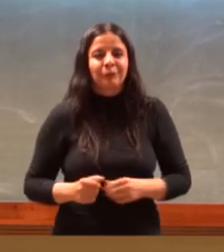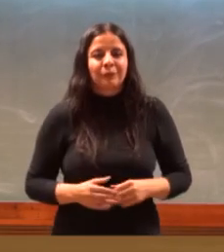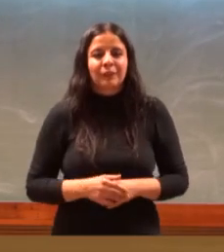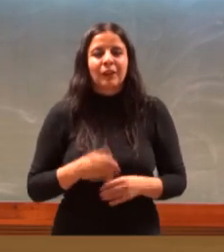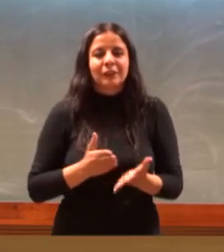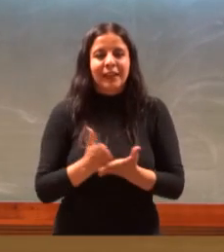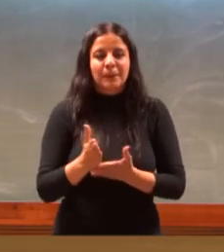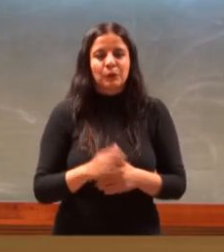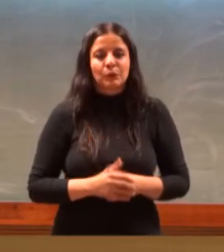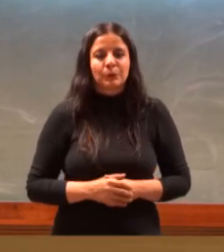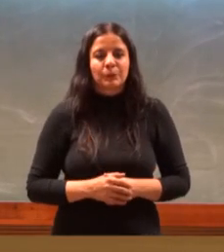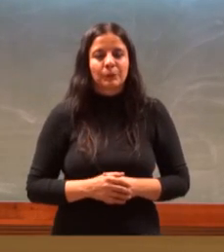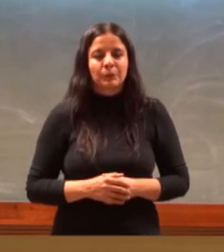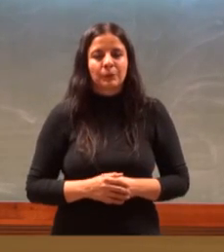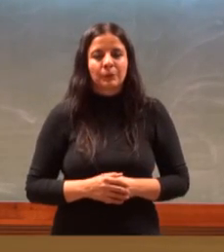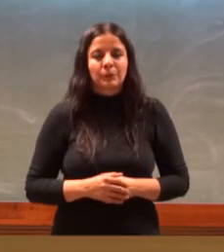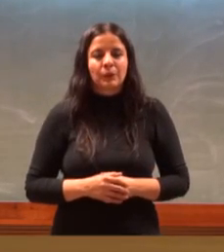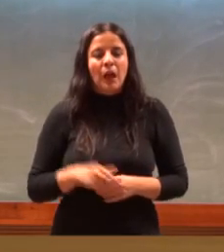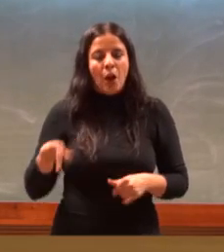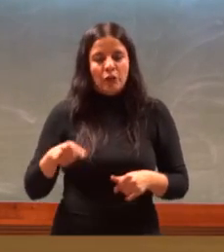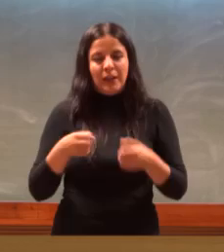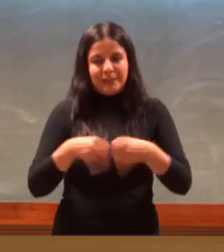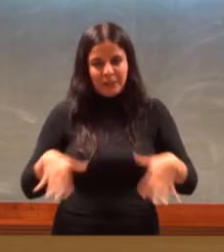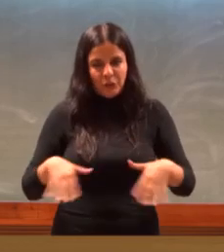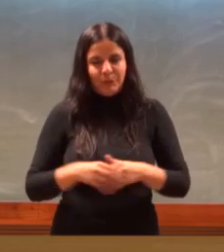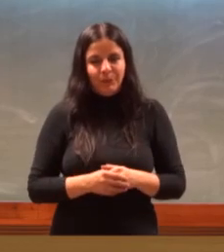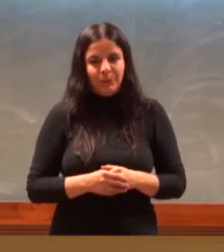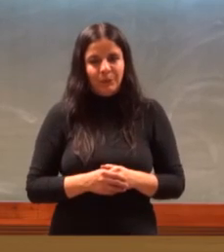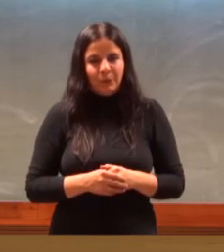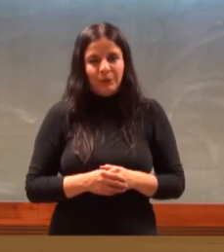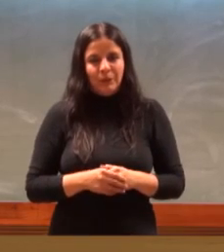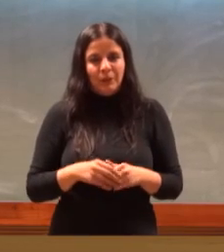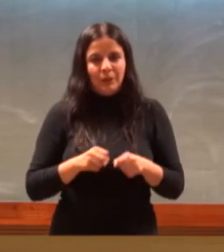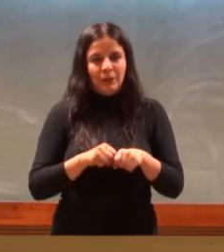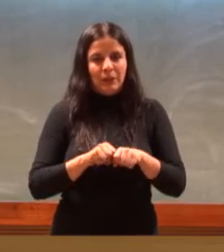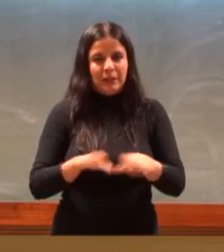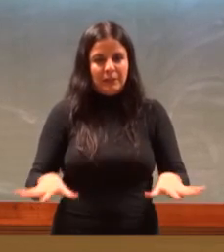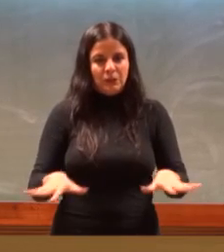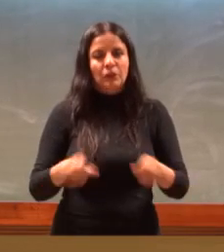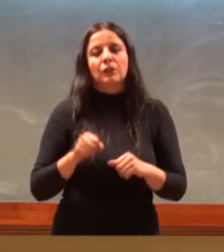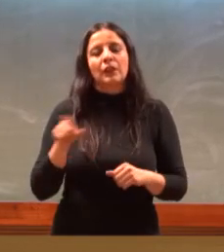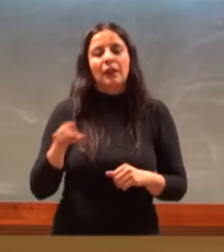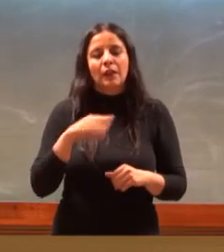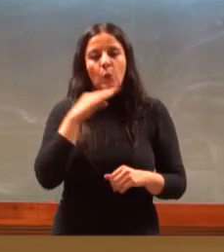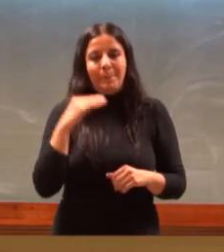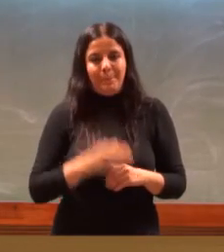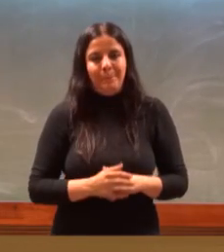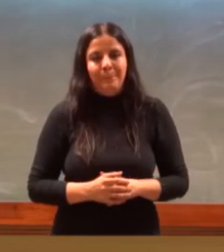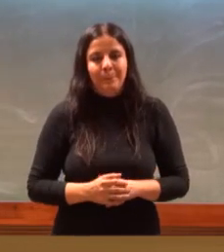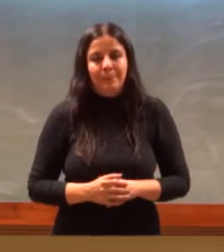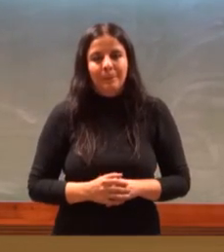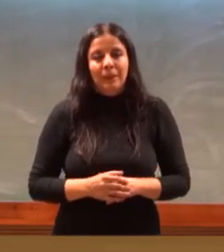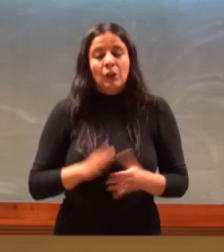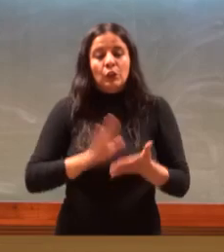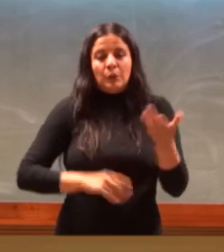continuamos entonces con el eje de extensión en este caso es el turno de Juan Pablo barate bueno respecto a las